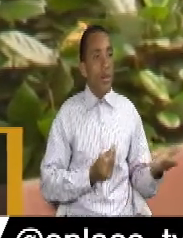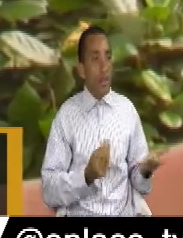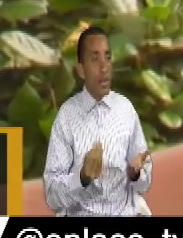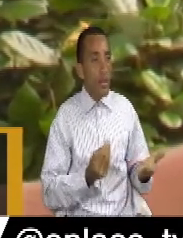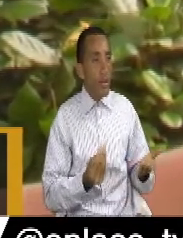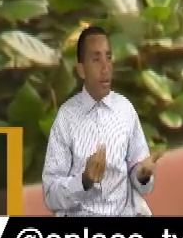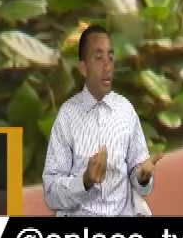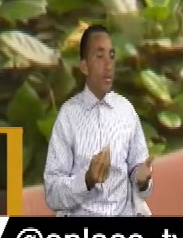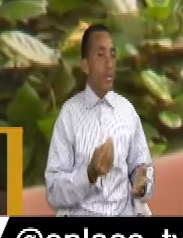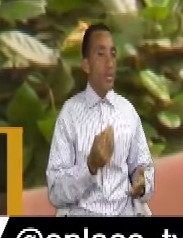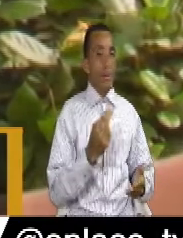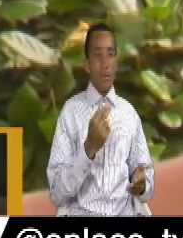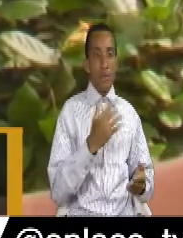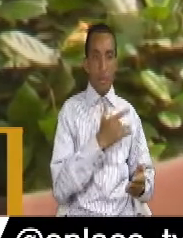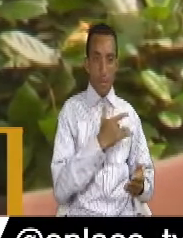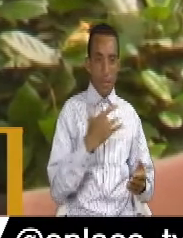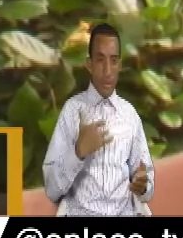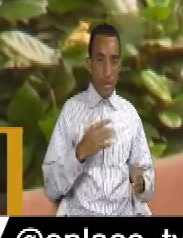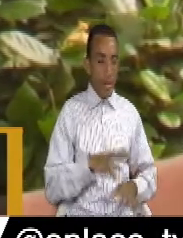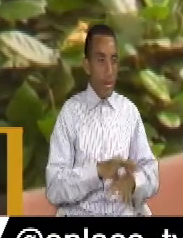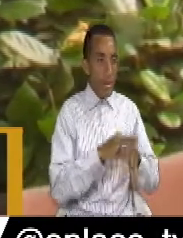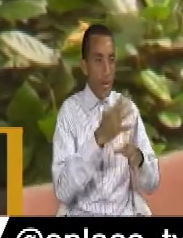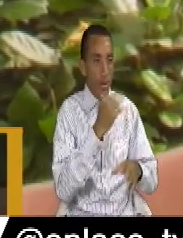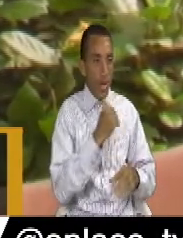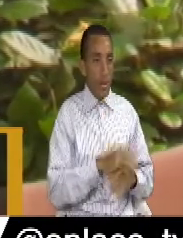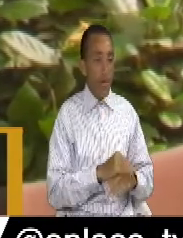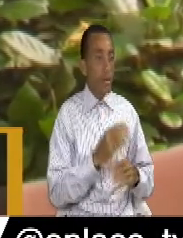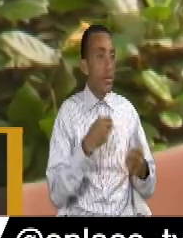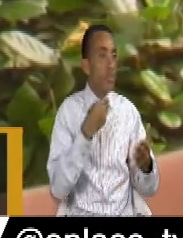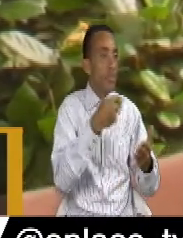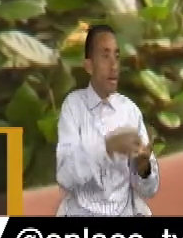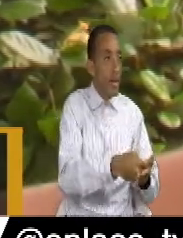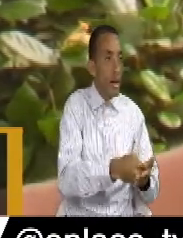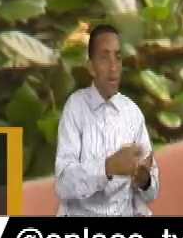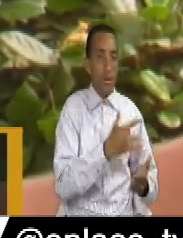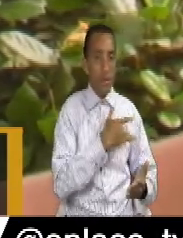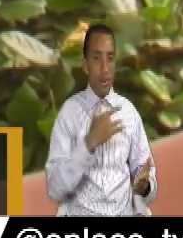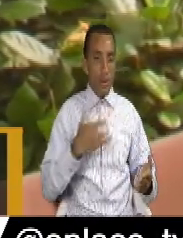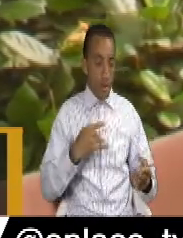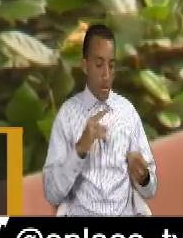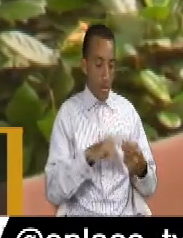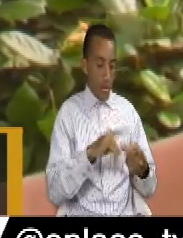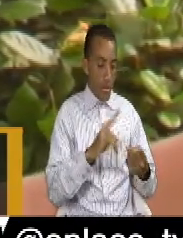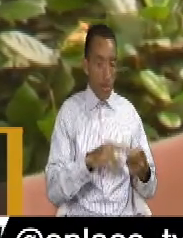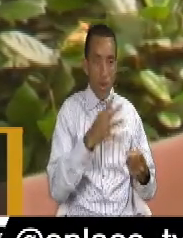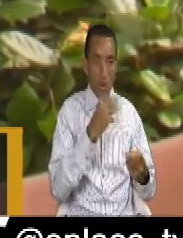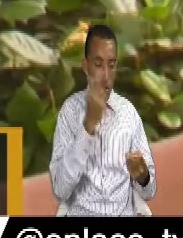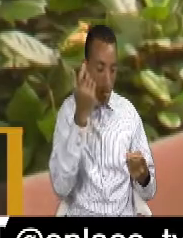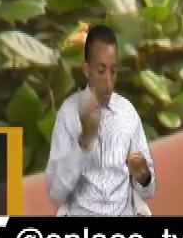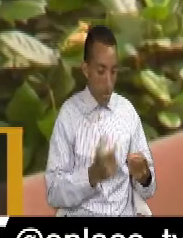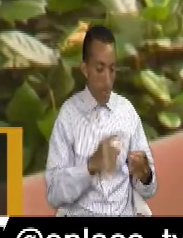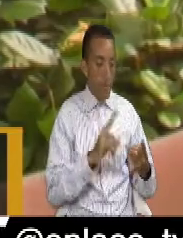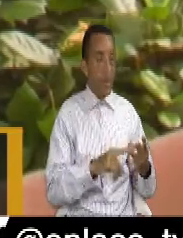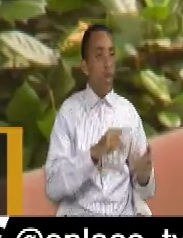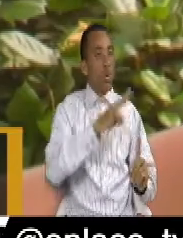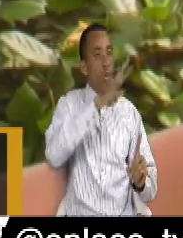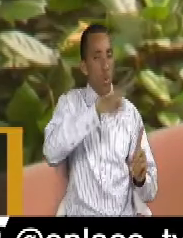pagando, me pagaron caja de compensación, no me pagaron seguridad social. Llevo 4 meses que